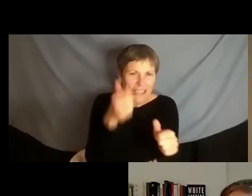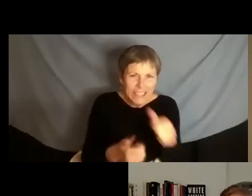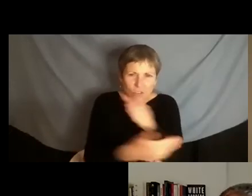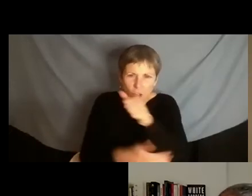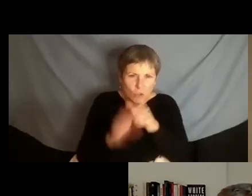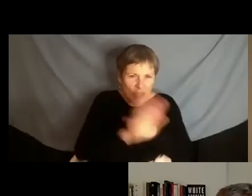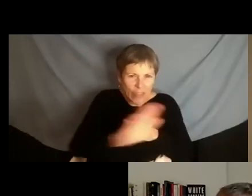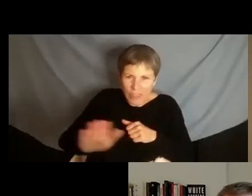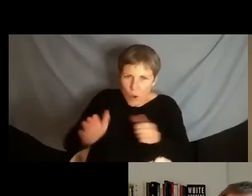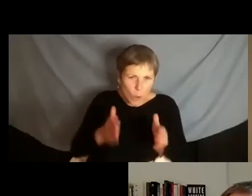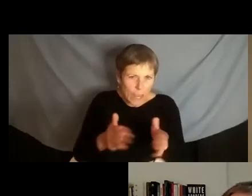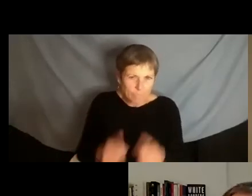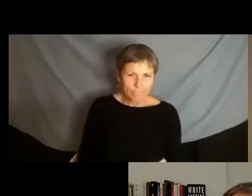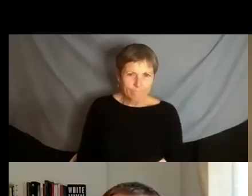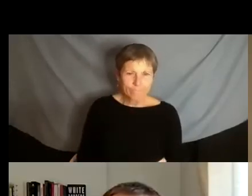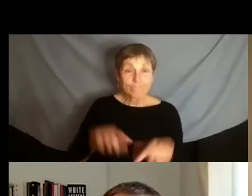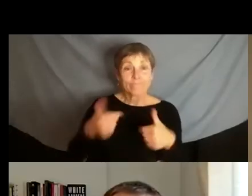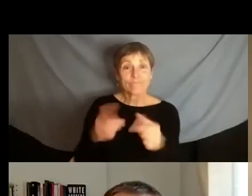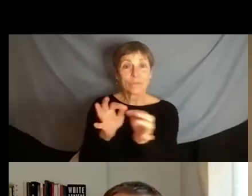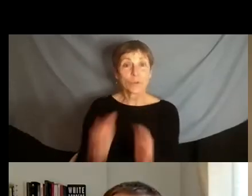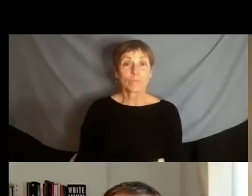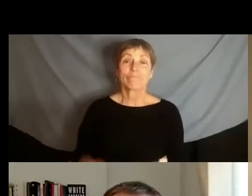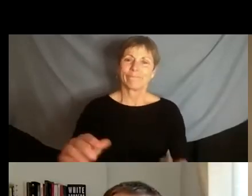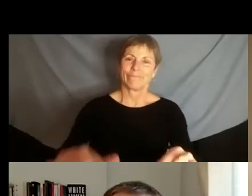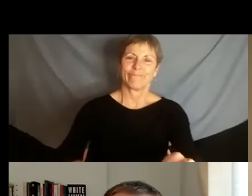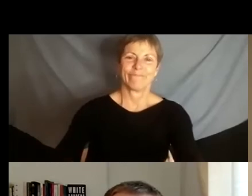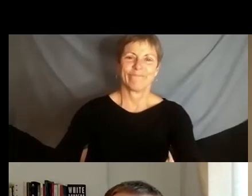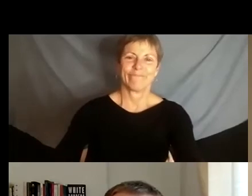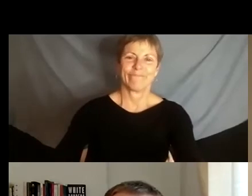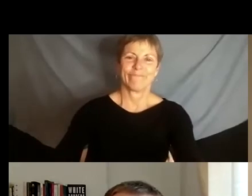punto de estado a estado individualmente.